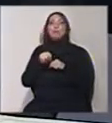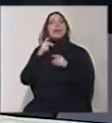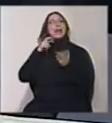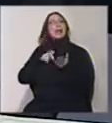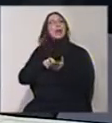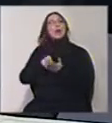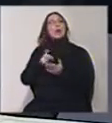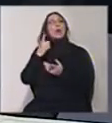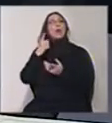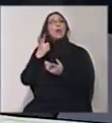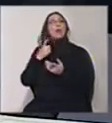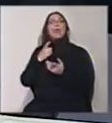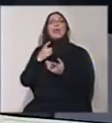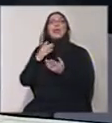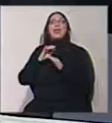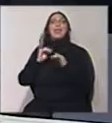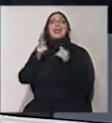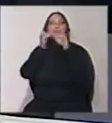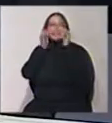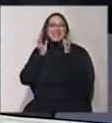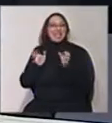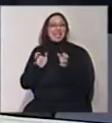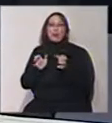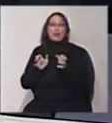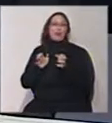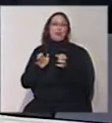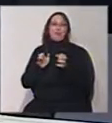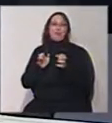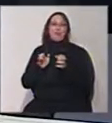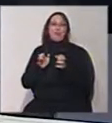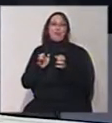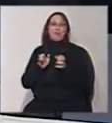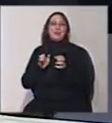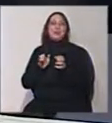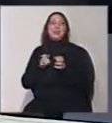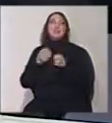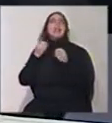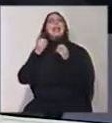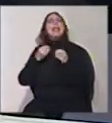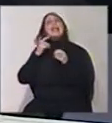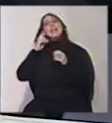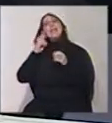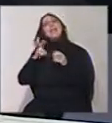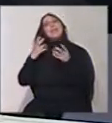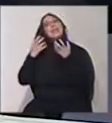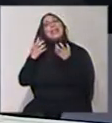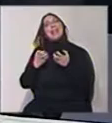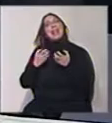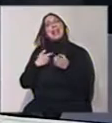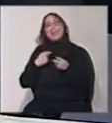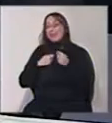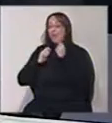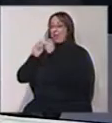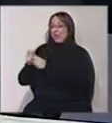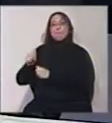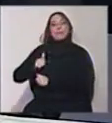camino absolutamente riesgoso y absolutamente quimérico desde el punto de vista de pretender que encargándole las Fuerzas